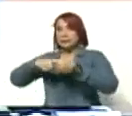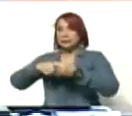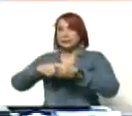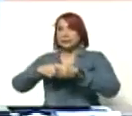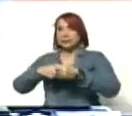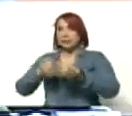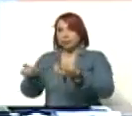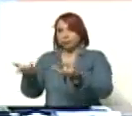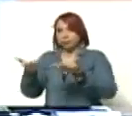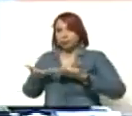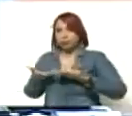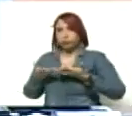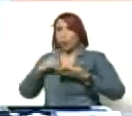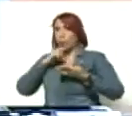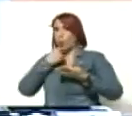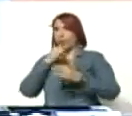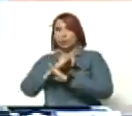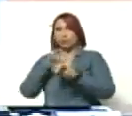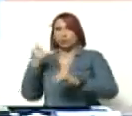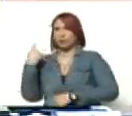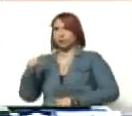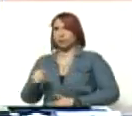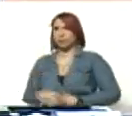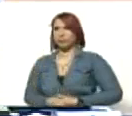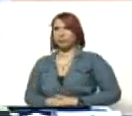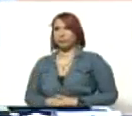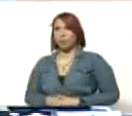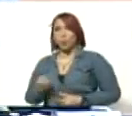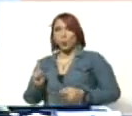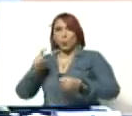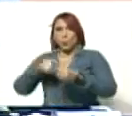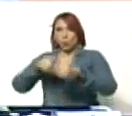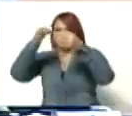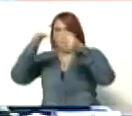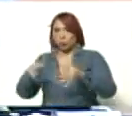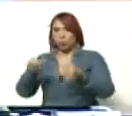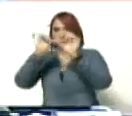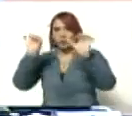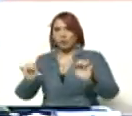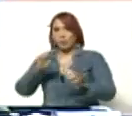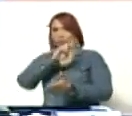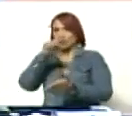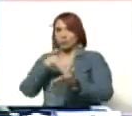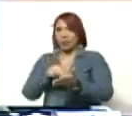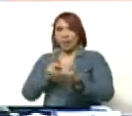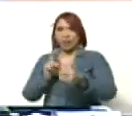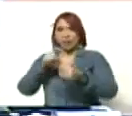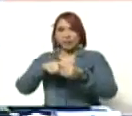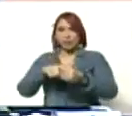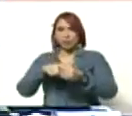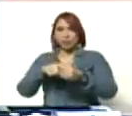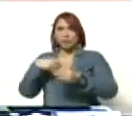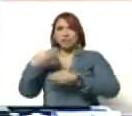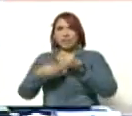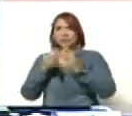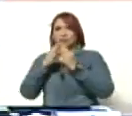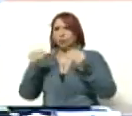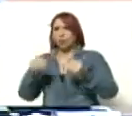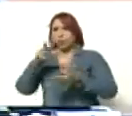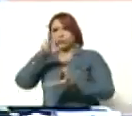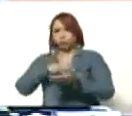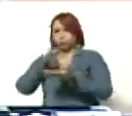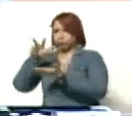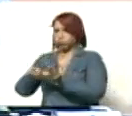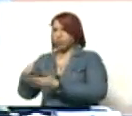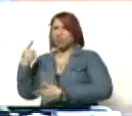su código, ya tienen, digamos, su incorporación al Sistema Nacional de Ingresos. Se hacen allí entonces todas las validaciones que